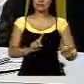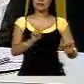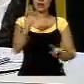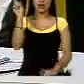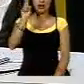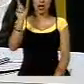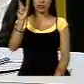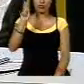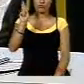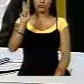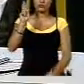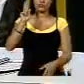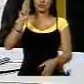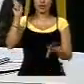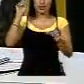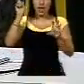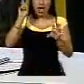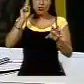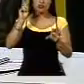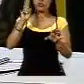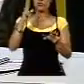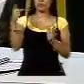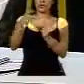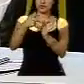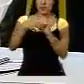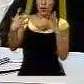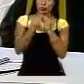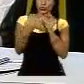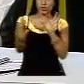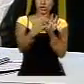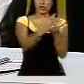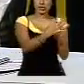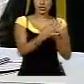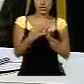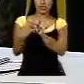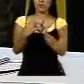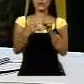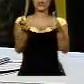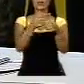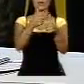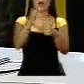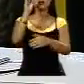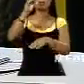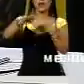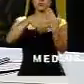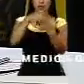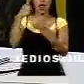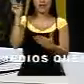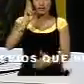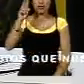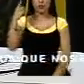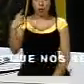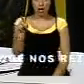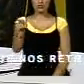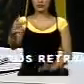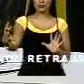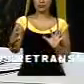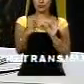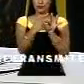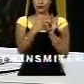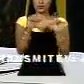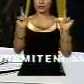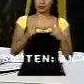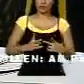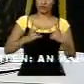sintonía de este programa Pueblo Legislador. También a las emisoras del Estado Portuguesa, las emisoras comunitarias.